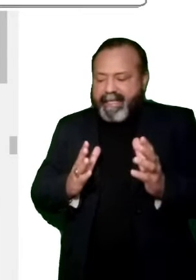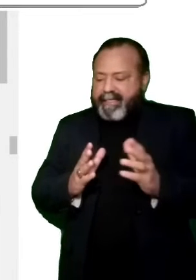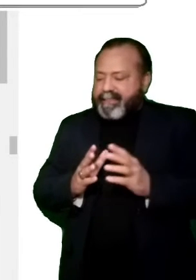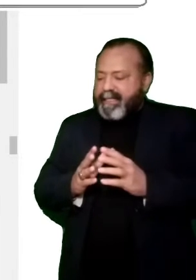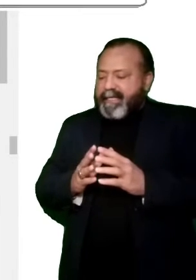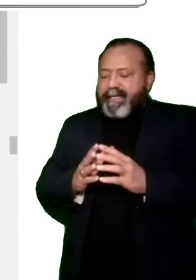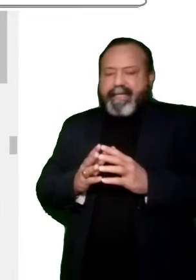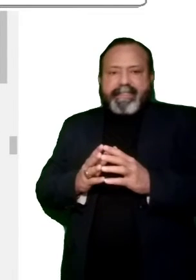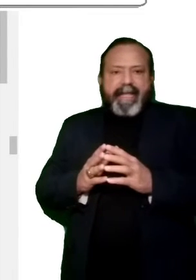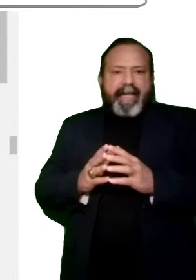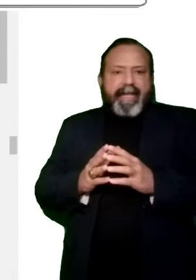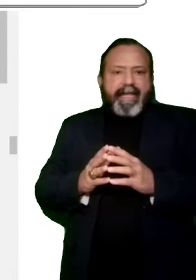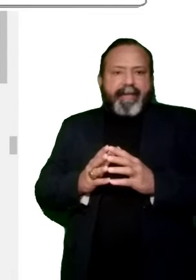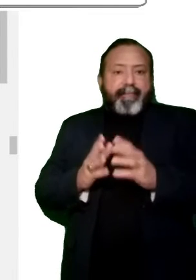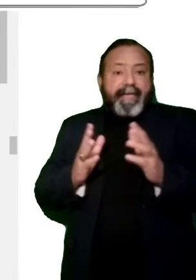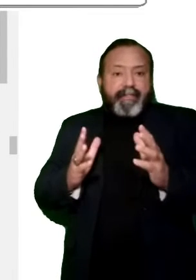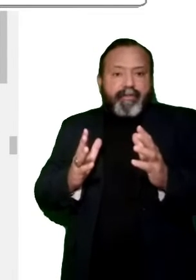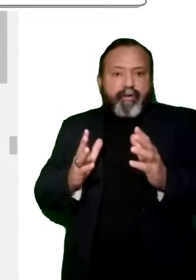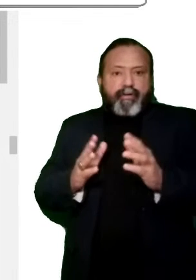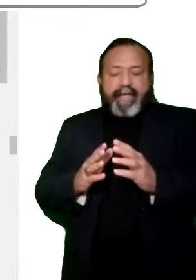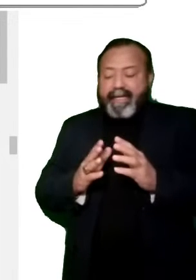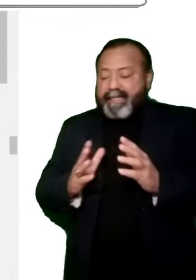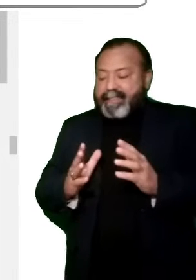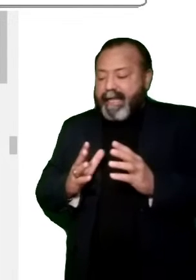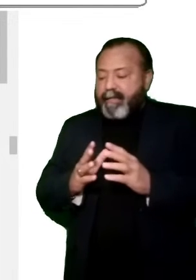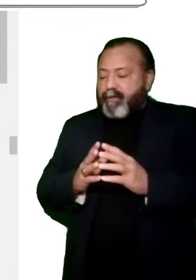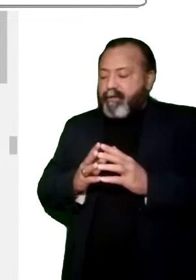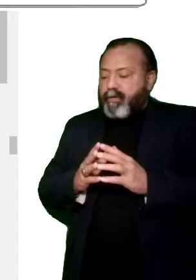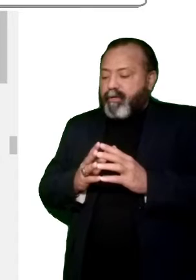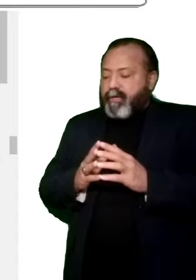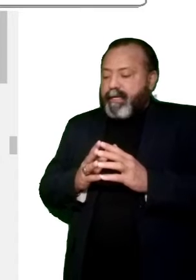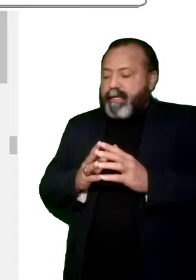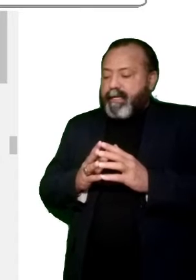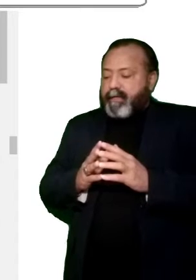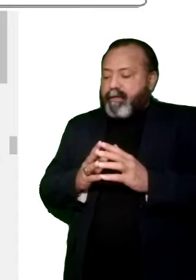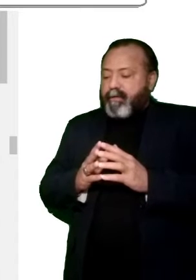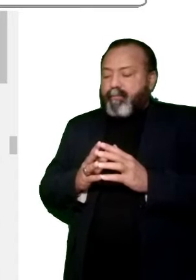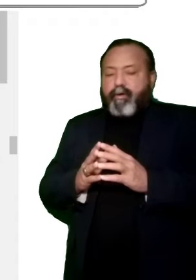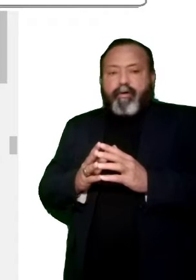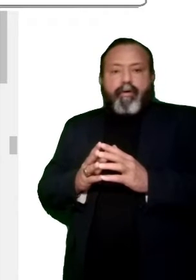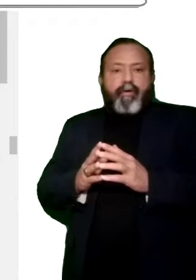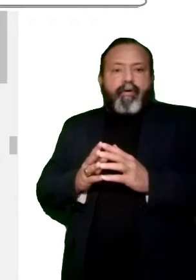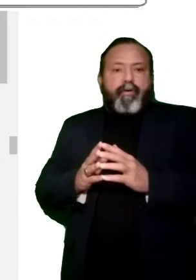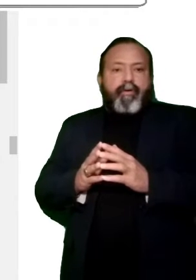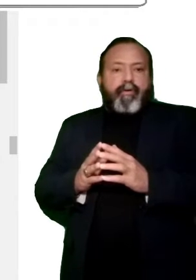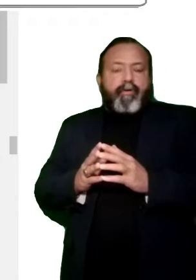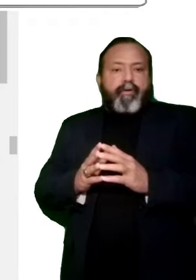artículo 76 está visto y analizado